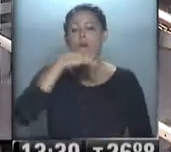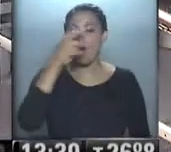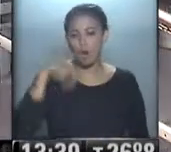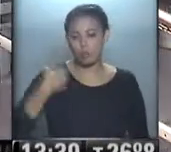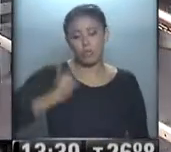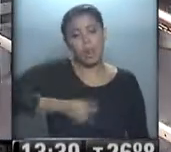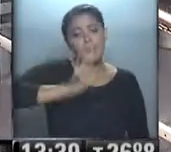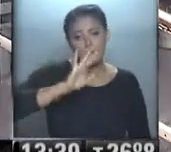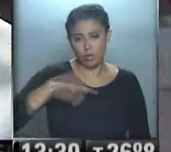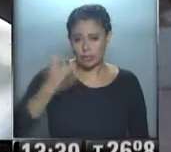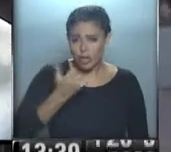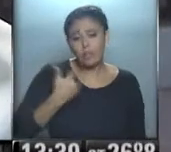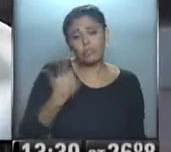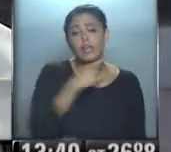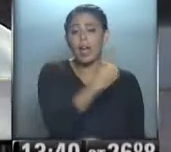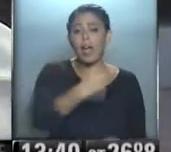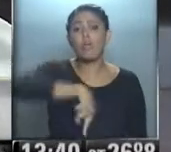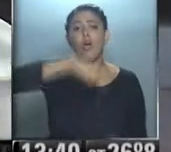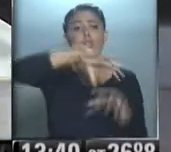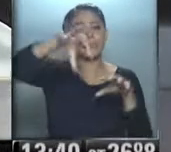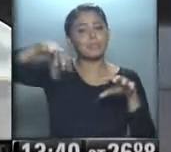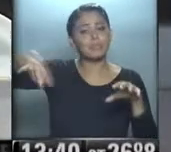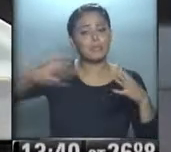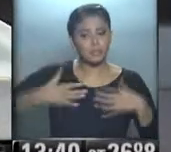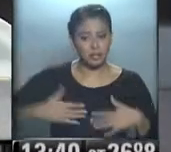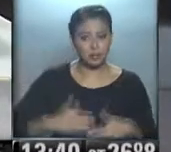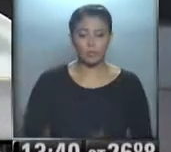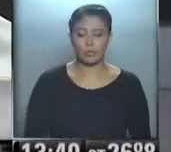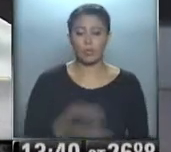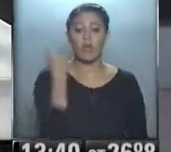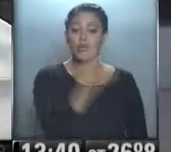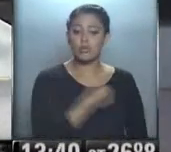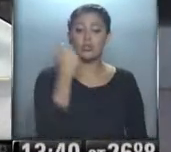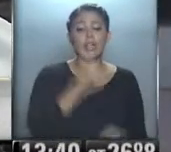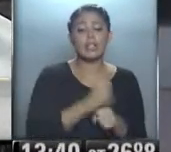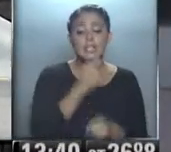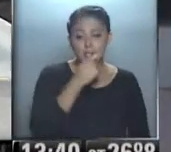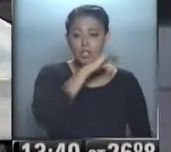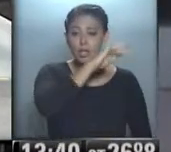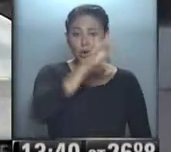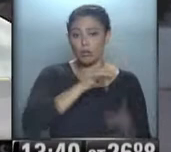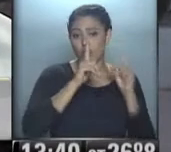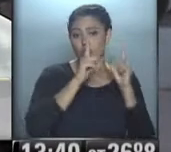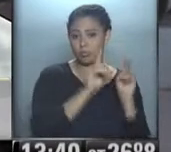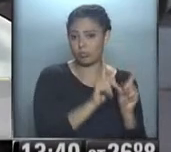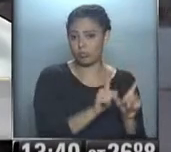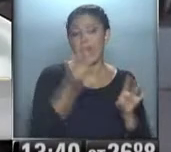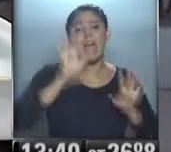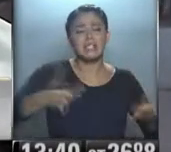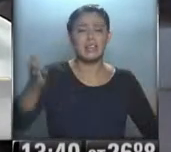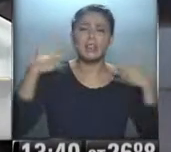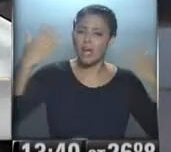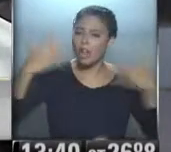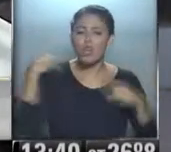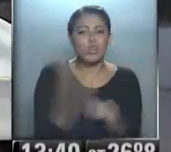mayoría tenían obra social, así que fueron derivados a otros centros y nosotros, hasta que no nos vuelva la luz, con estos calores que están